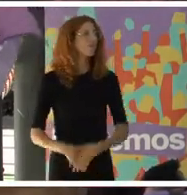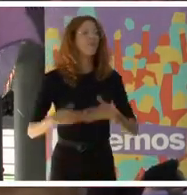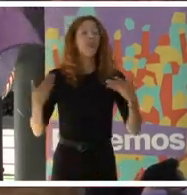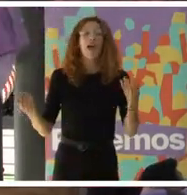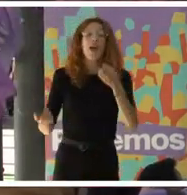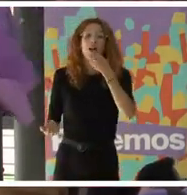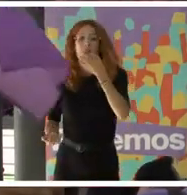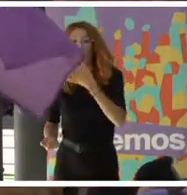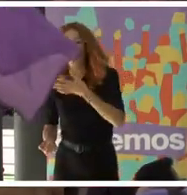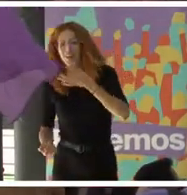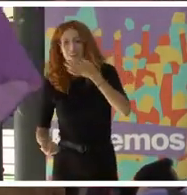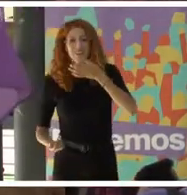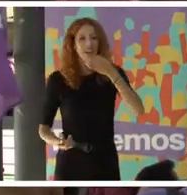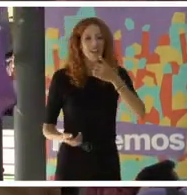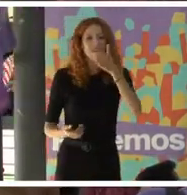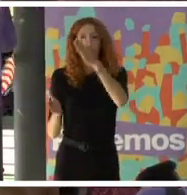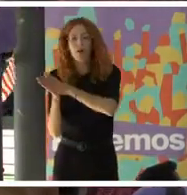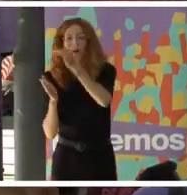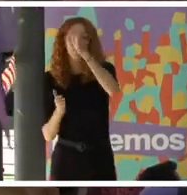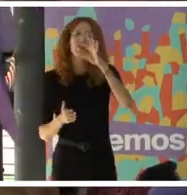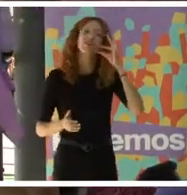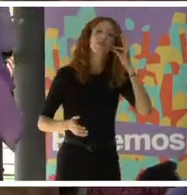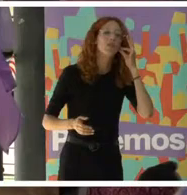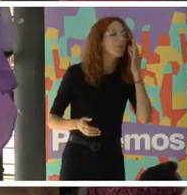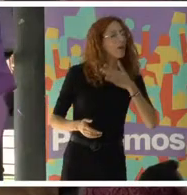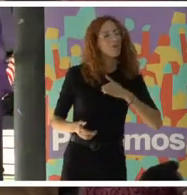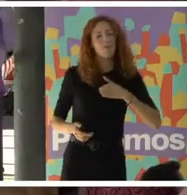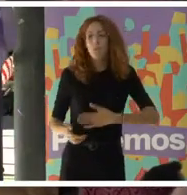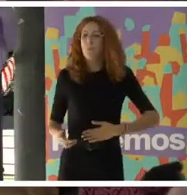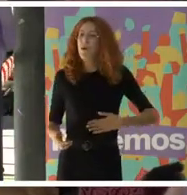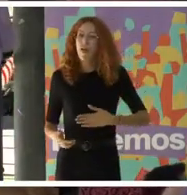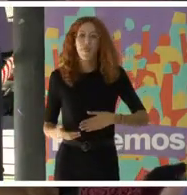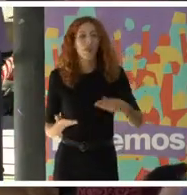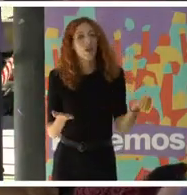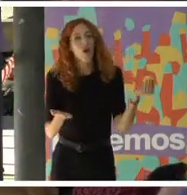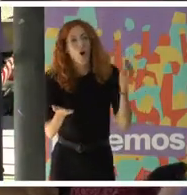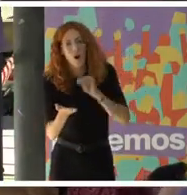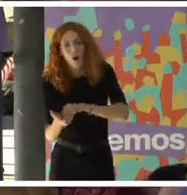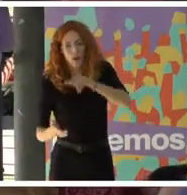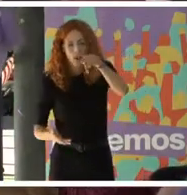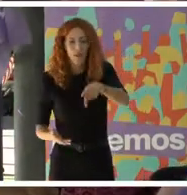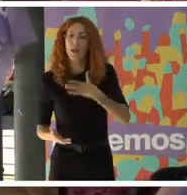Buenas tardes, compañeros, compañeras. Es para mí un placer estar de nuevo en Murcia. Sabéis que